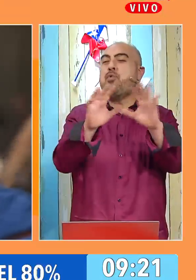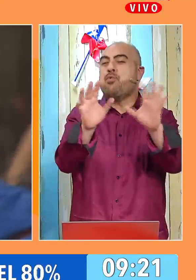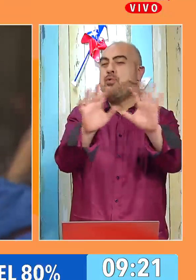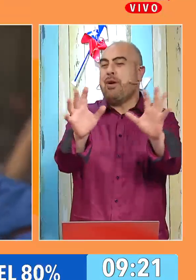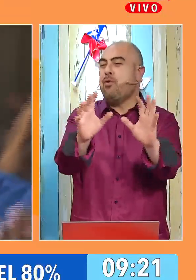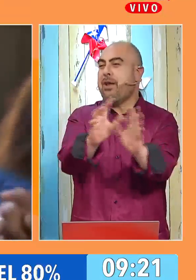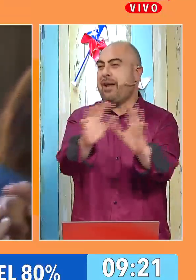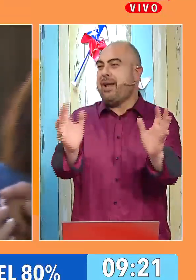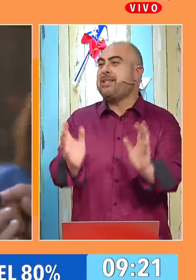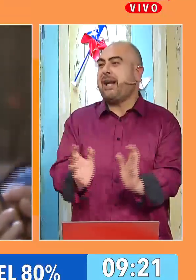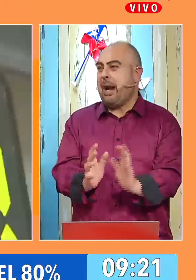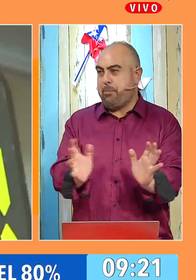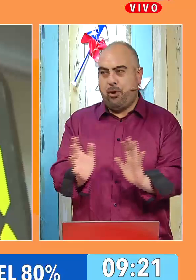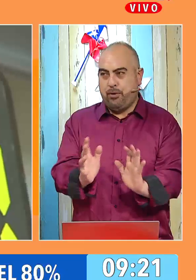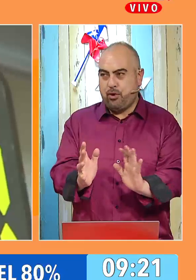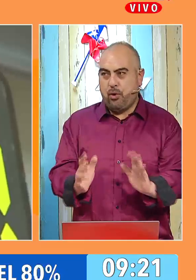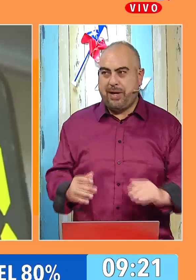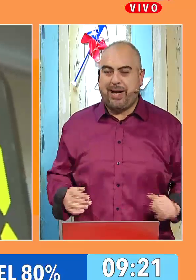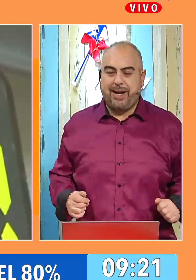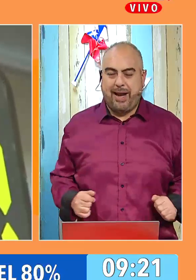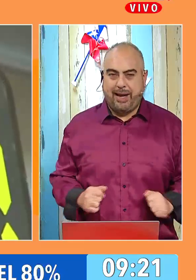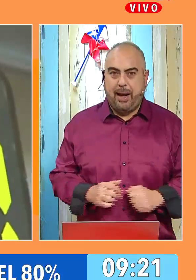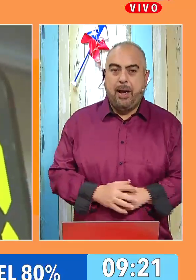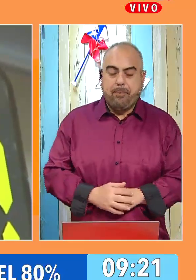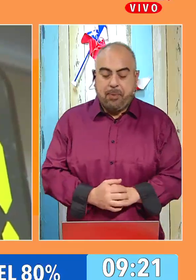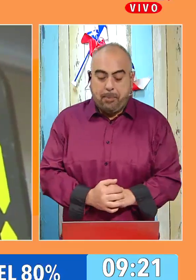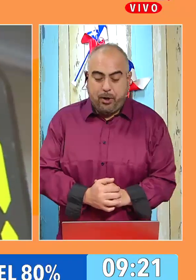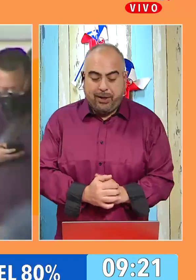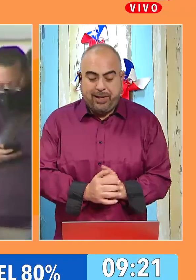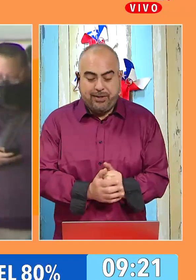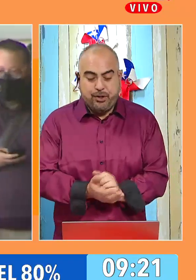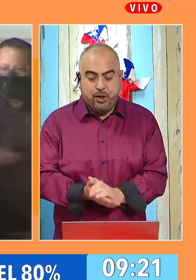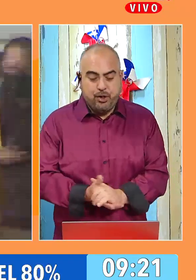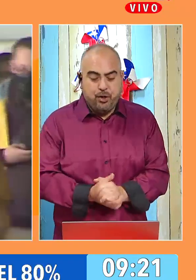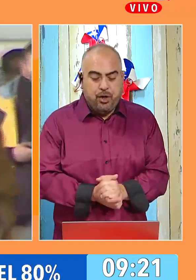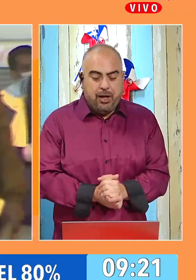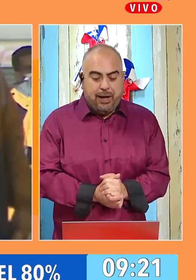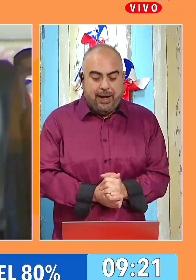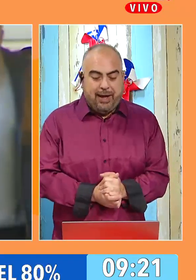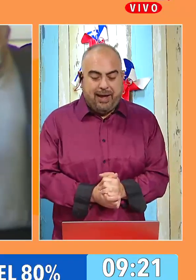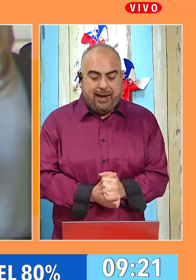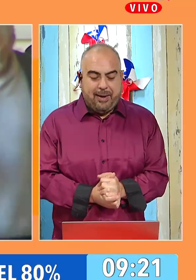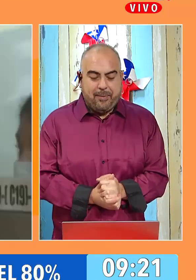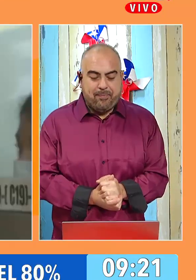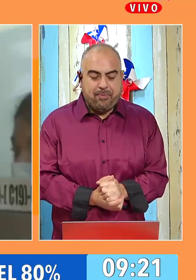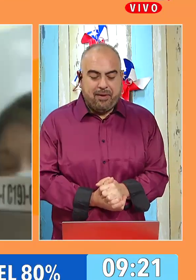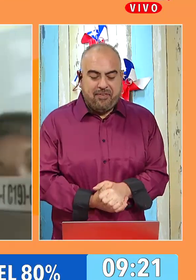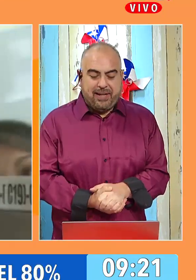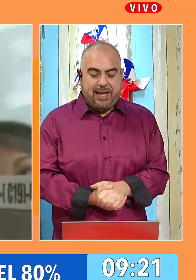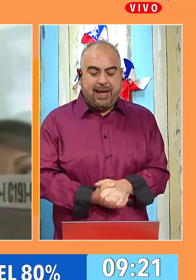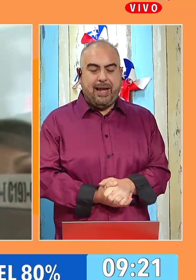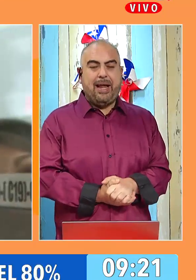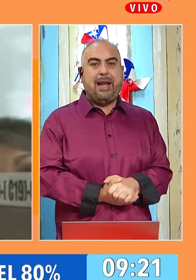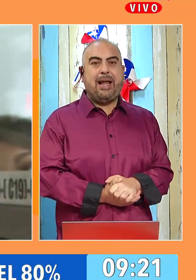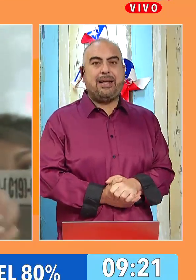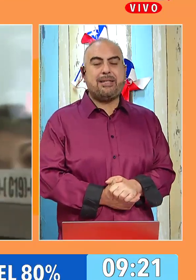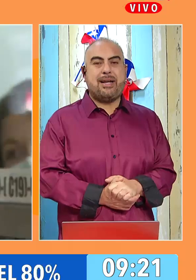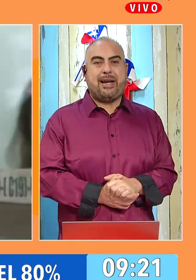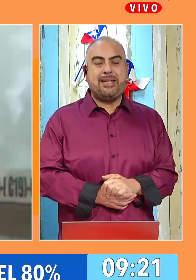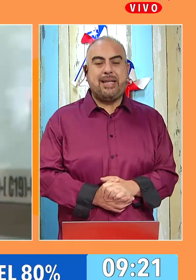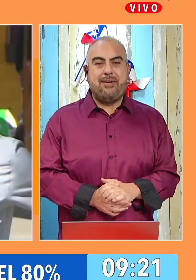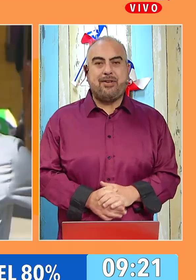porque esa fue una búsqueda que hice rápido, solo en línea aérea. Pero este 18, fíjate que